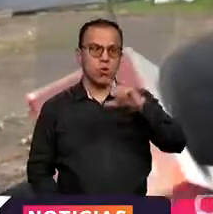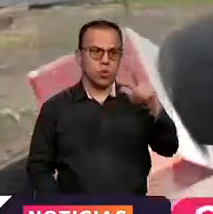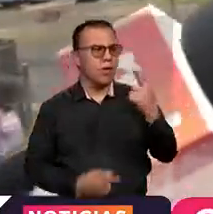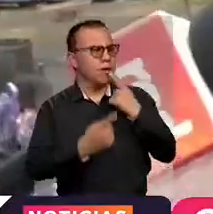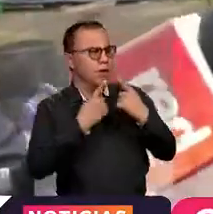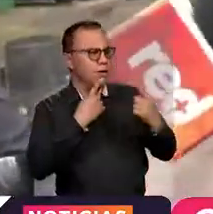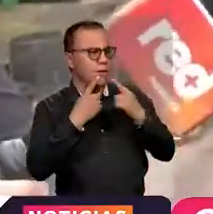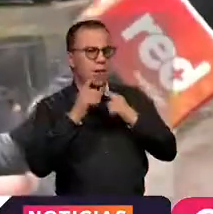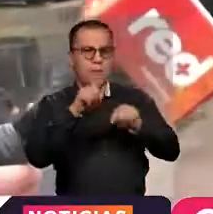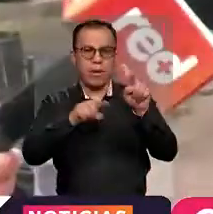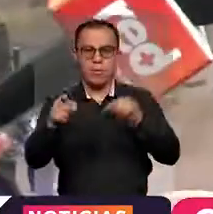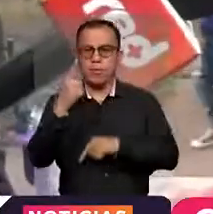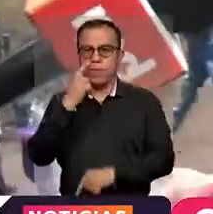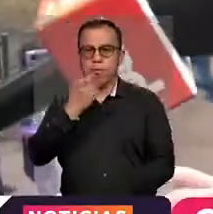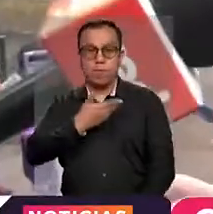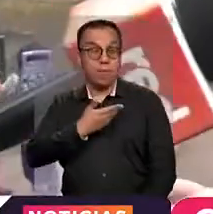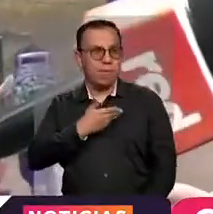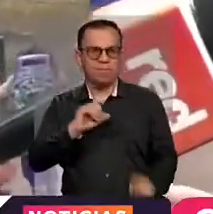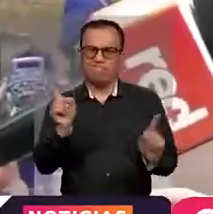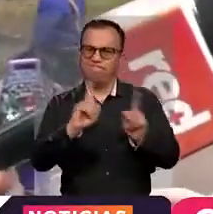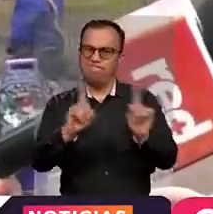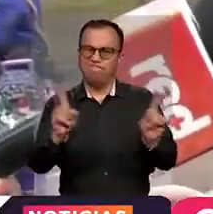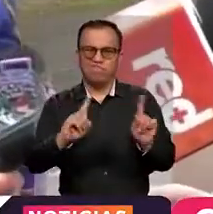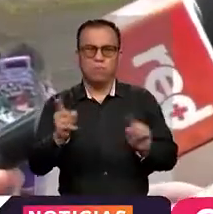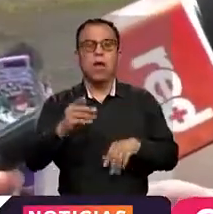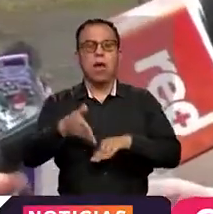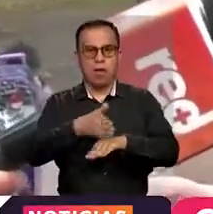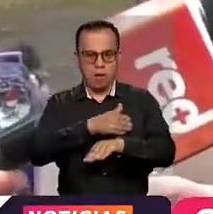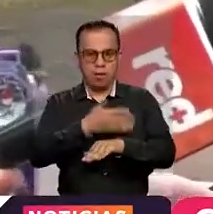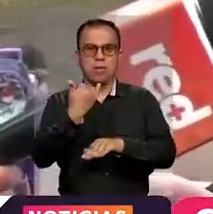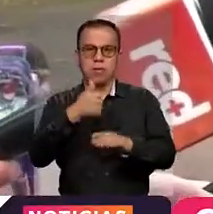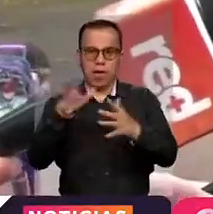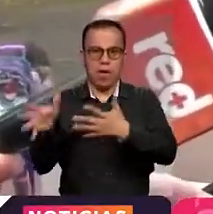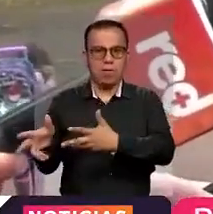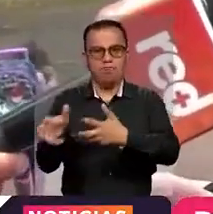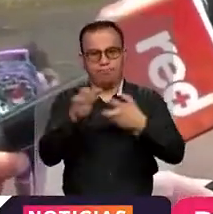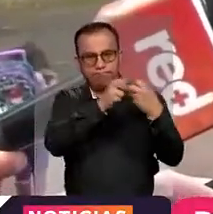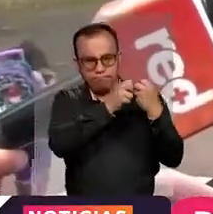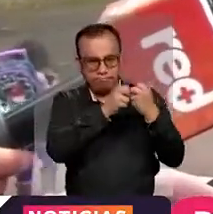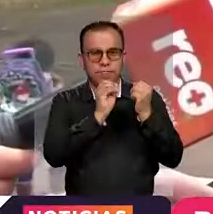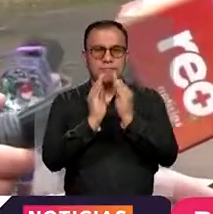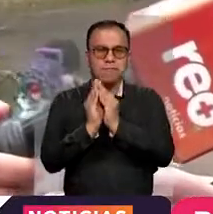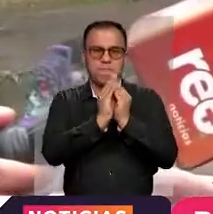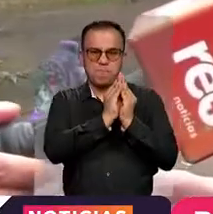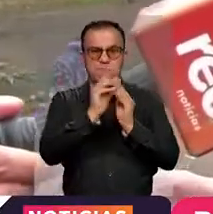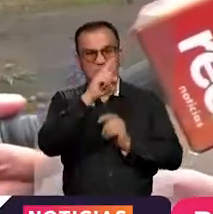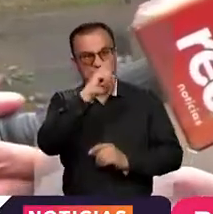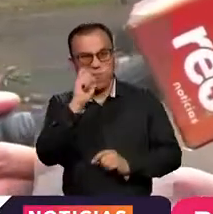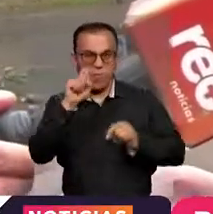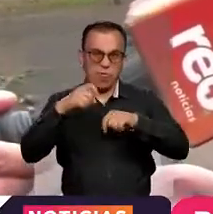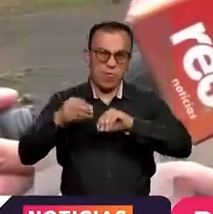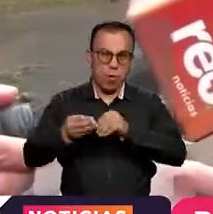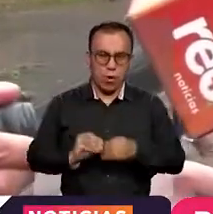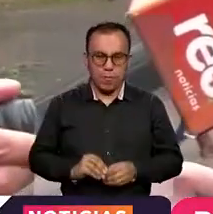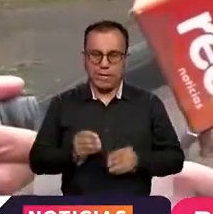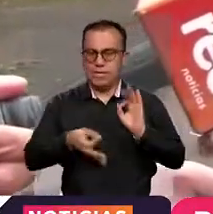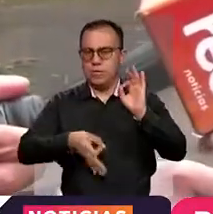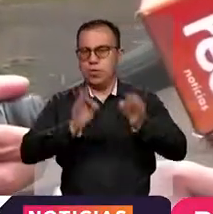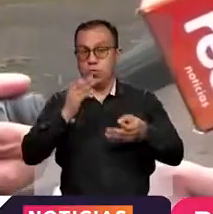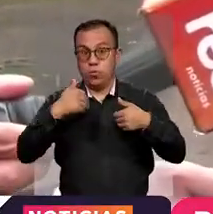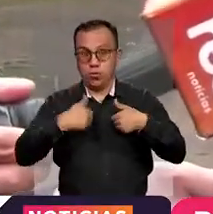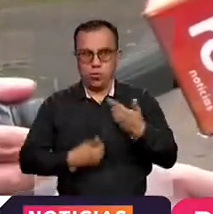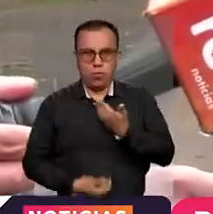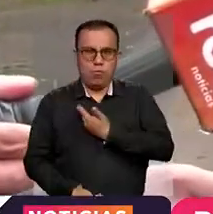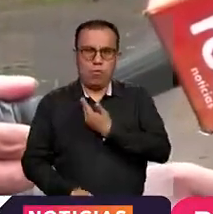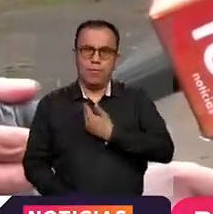pero es que hay algunos papitos que no dejan porque ya algunos niños se los han quitado de mala manera y eso no es justo. O sea, yo como mamá